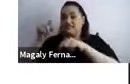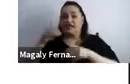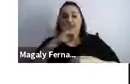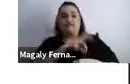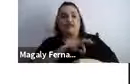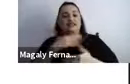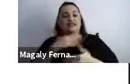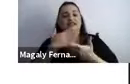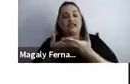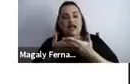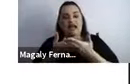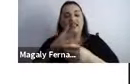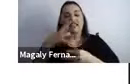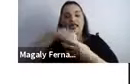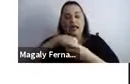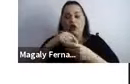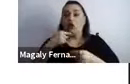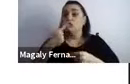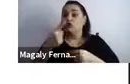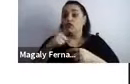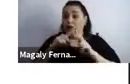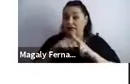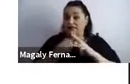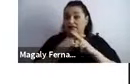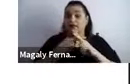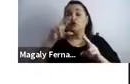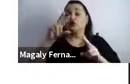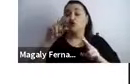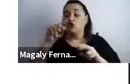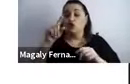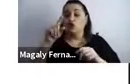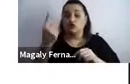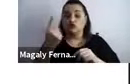integrado, que, como decía al principio, no solo